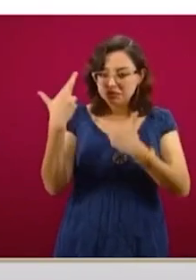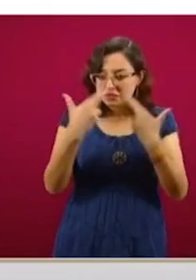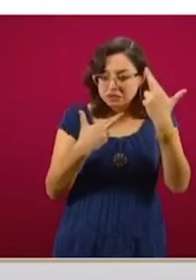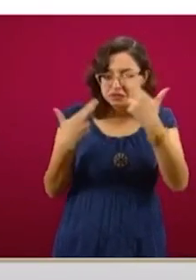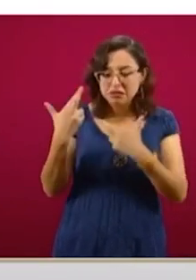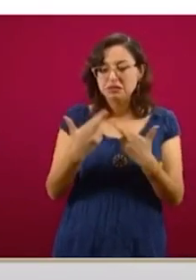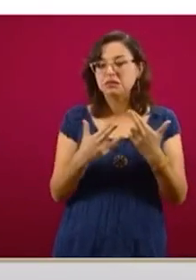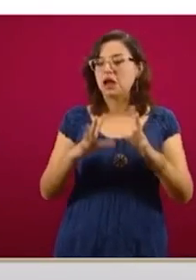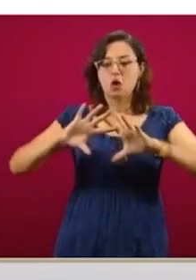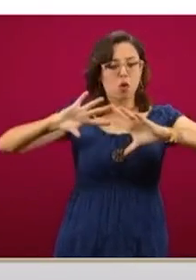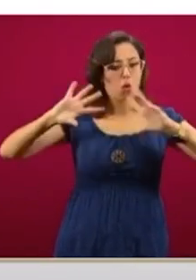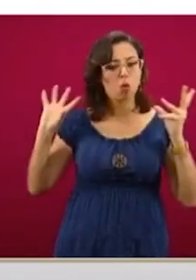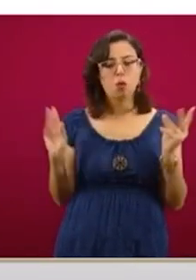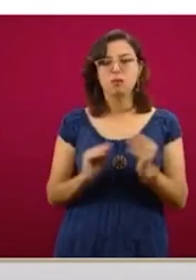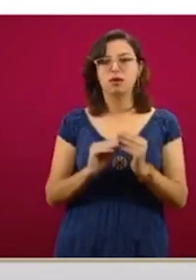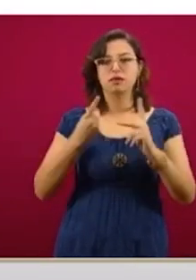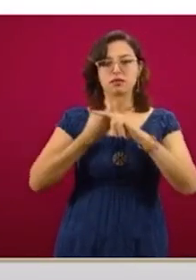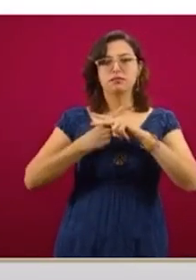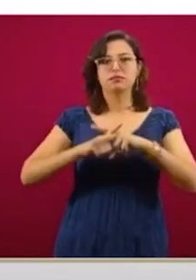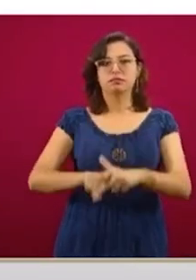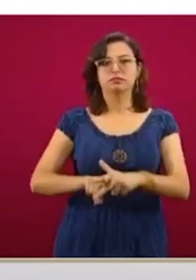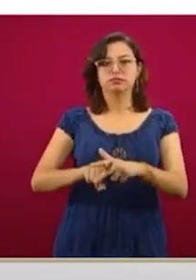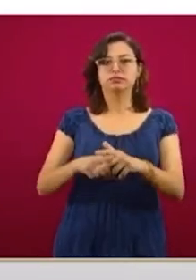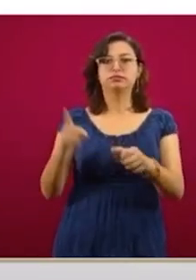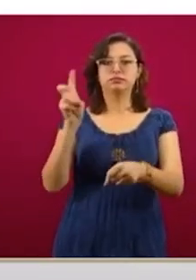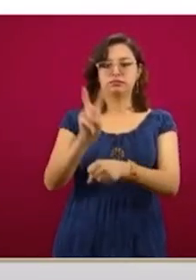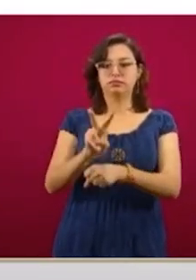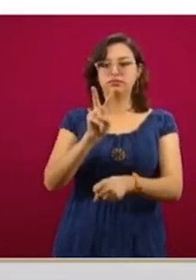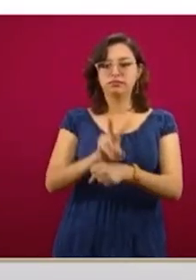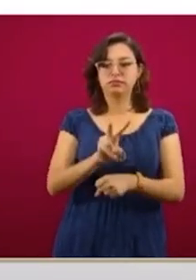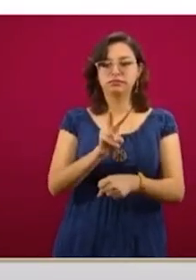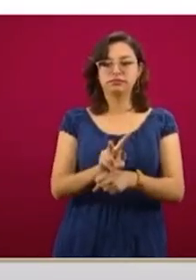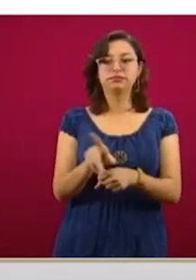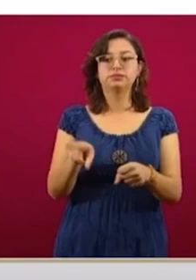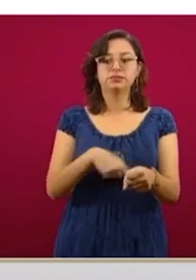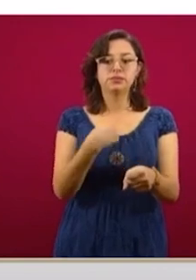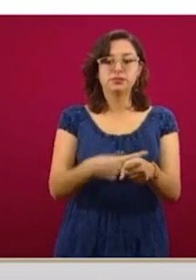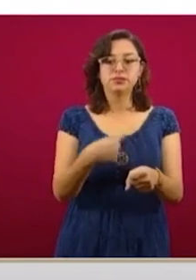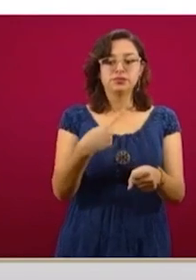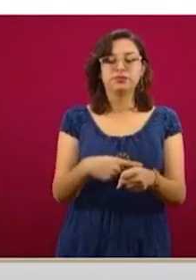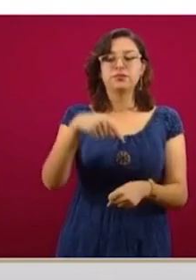que inició la vigilancia de esta enfermedad aquí en